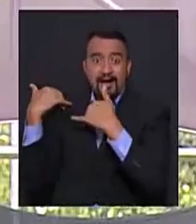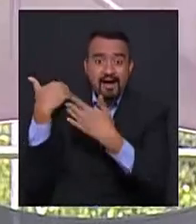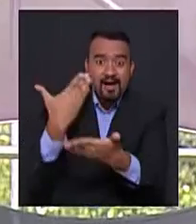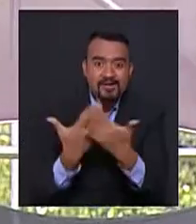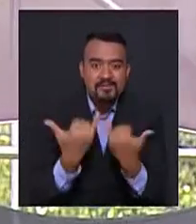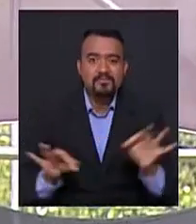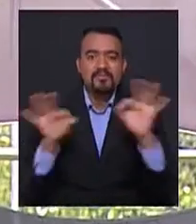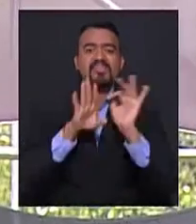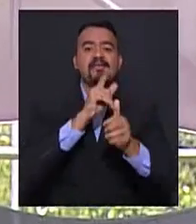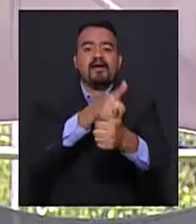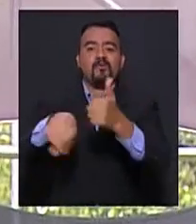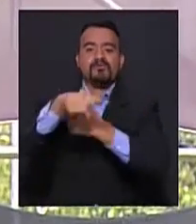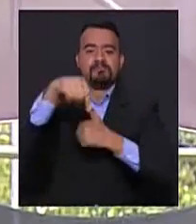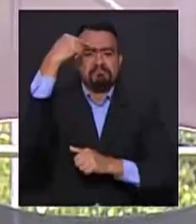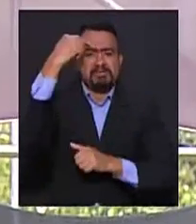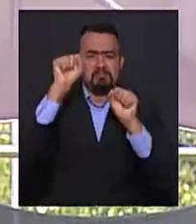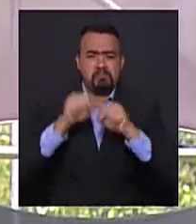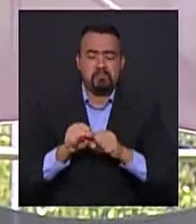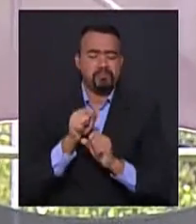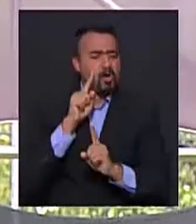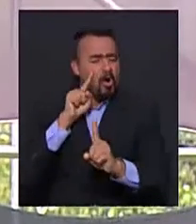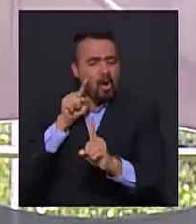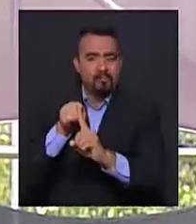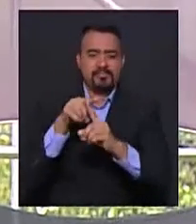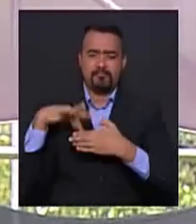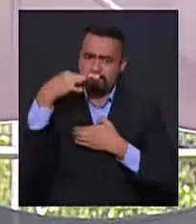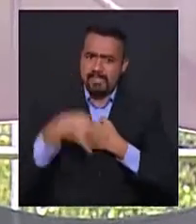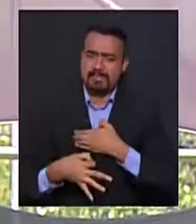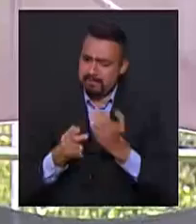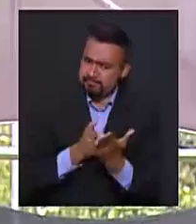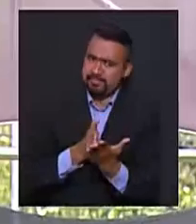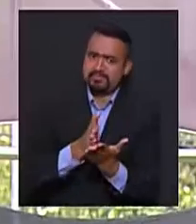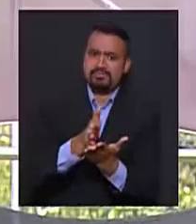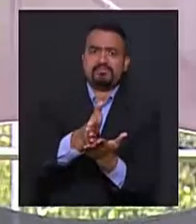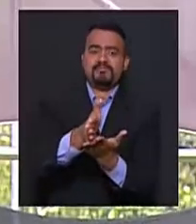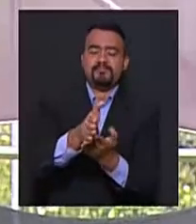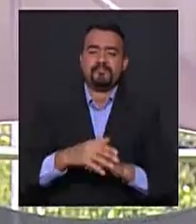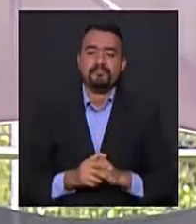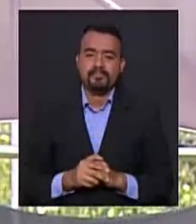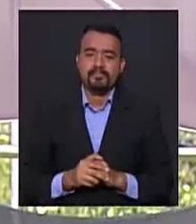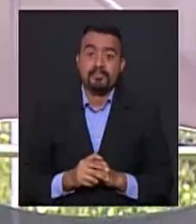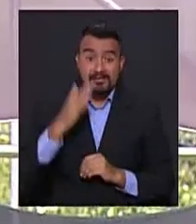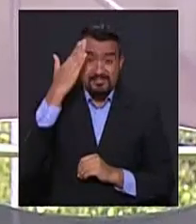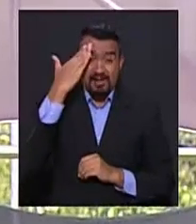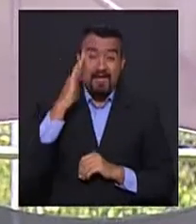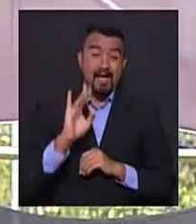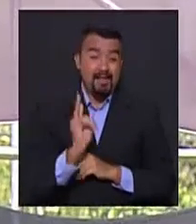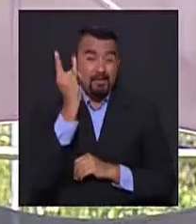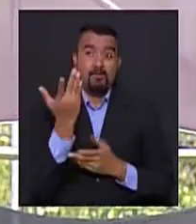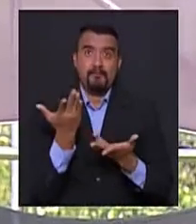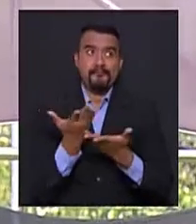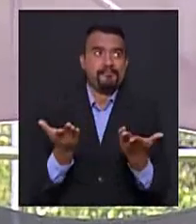unos límites éticos muy claros de hoy en adelante. Por culpa de las zonas grises,